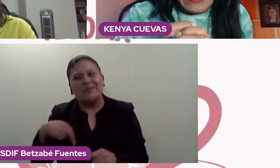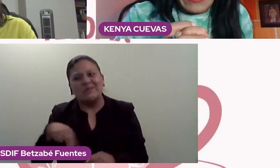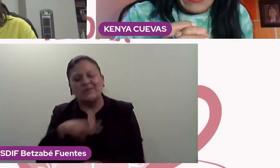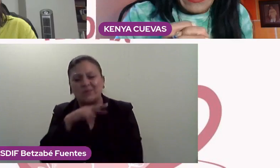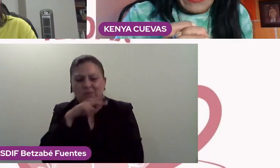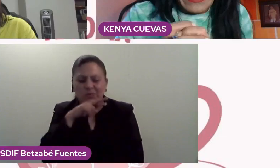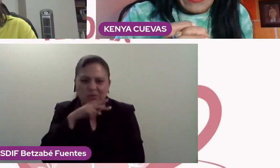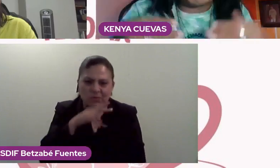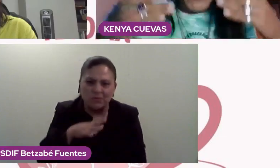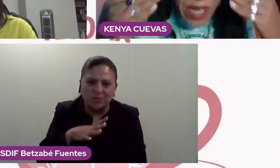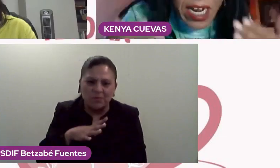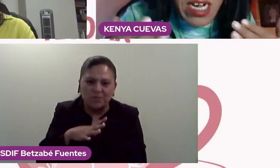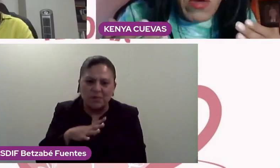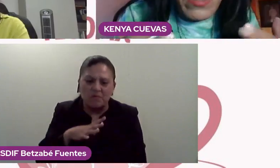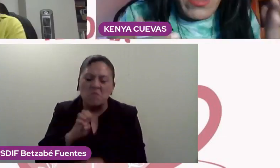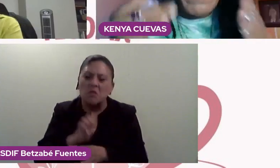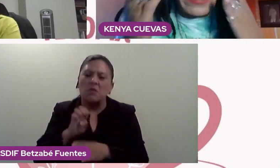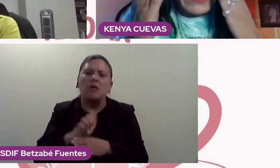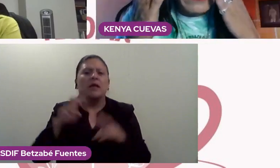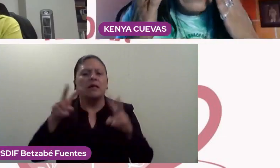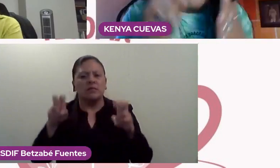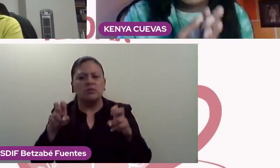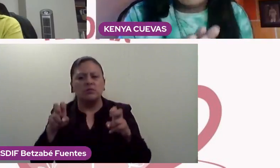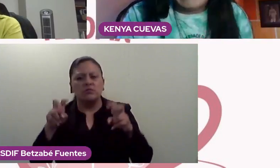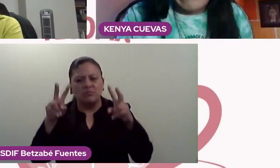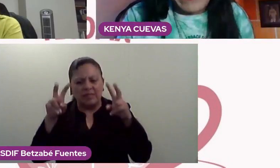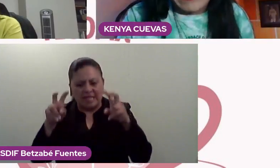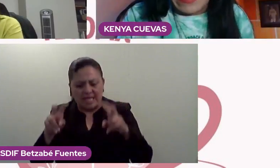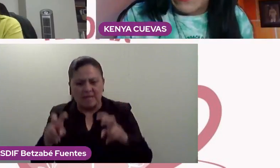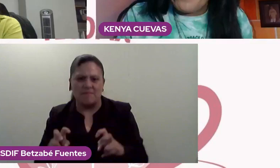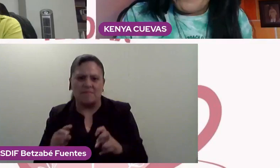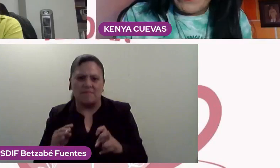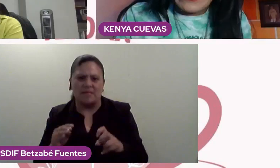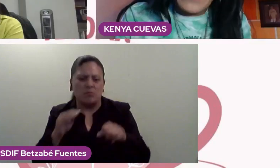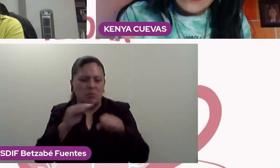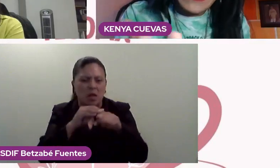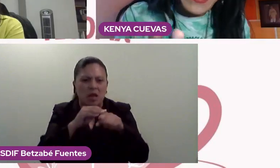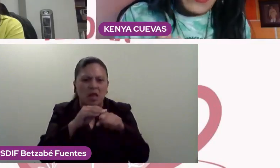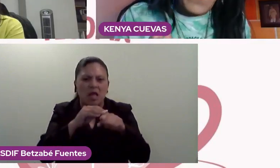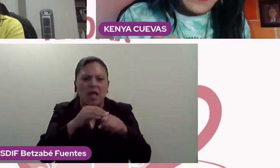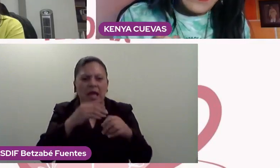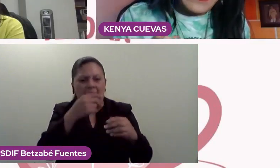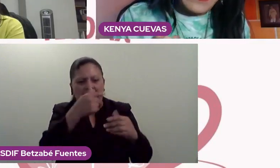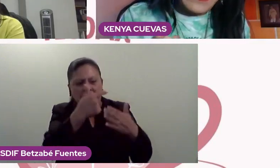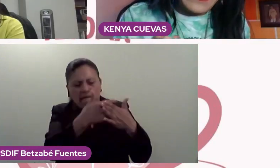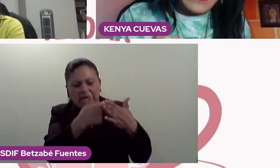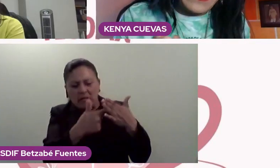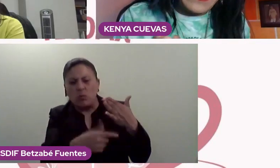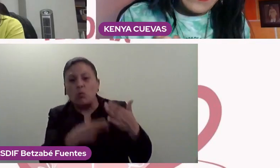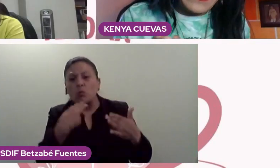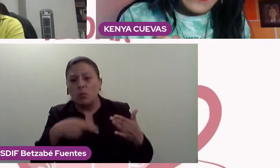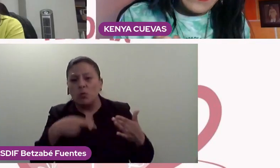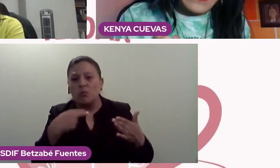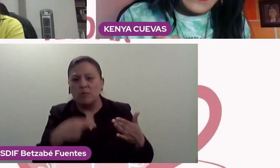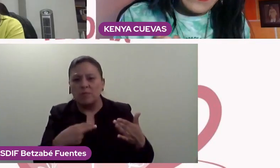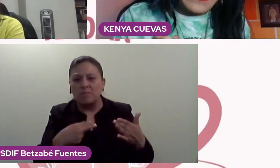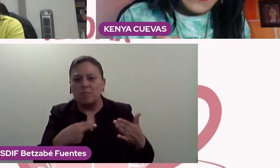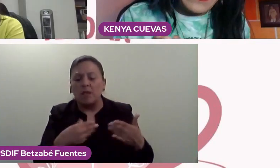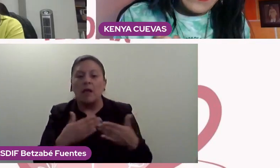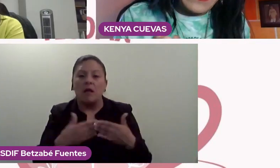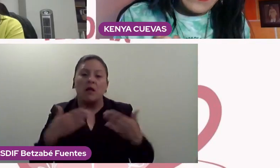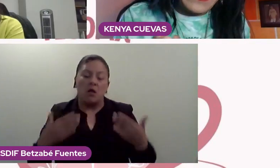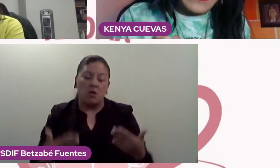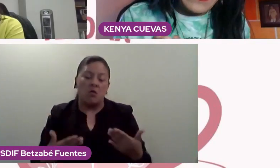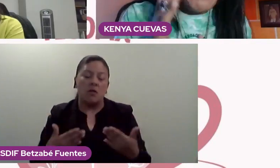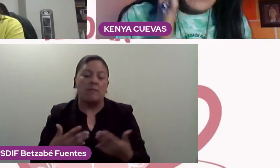hablar de estos temas, ponerle un nombre, pues no ha sido fácil, ¿no? Pero a través de esta recomendación que sacó la Comisión Estatal de